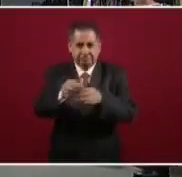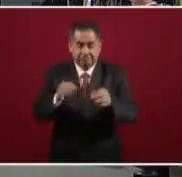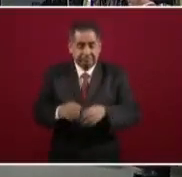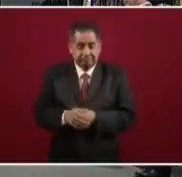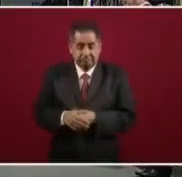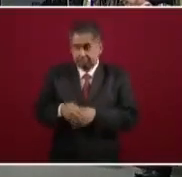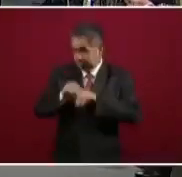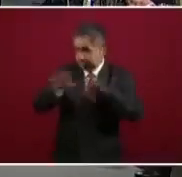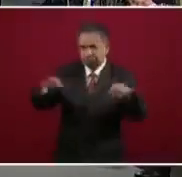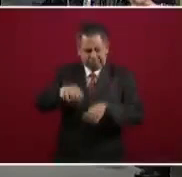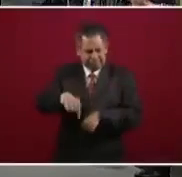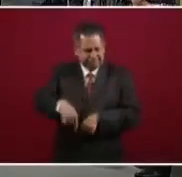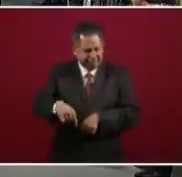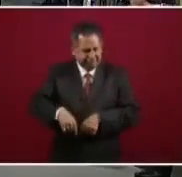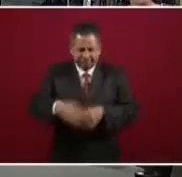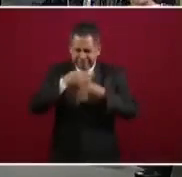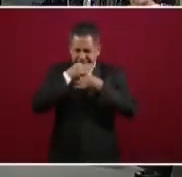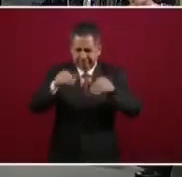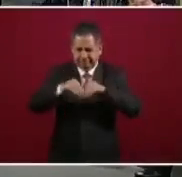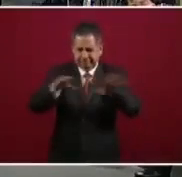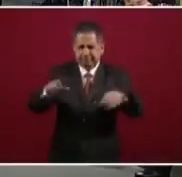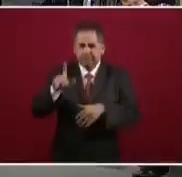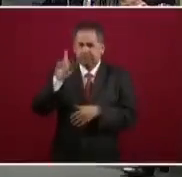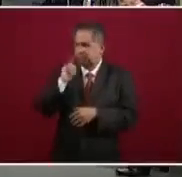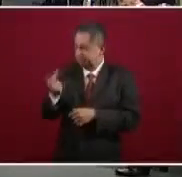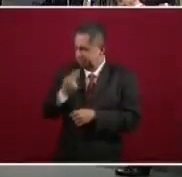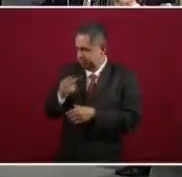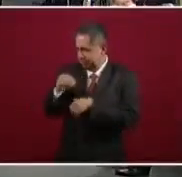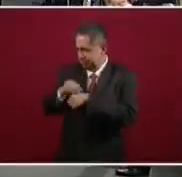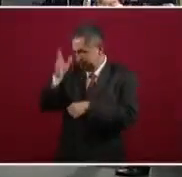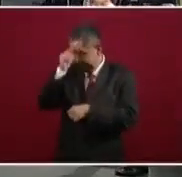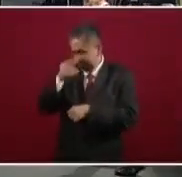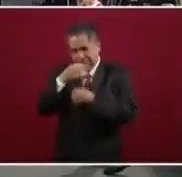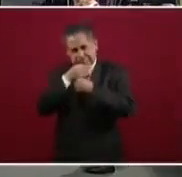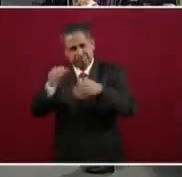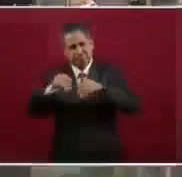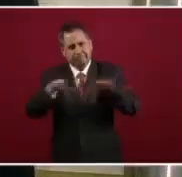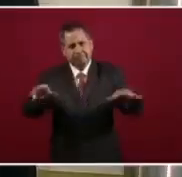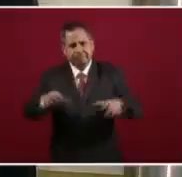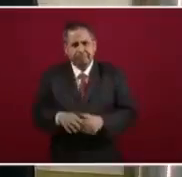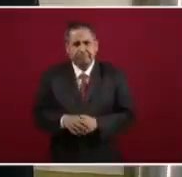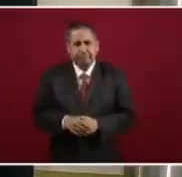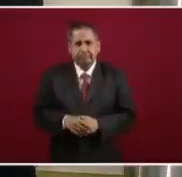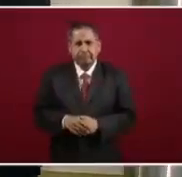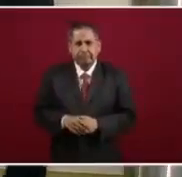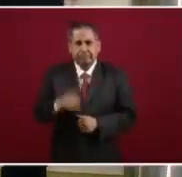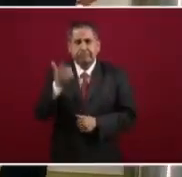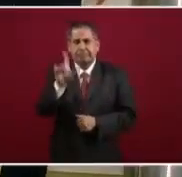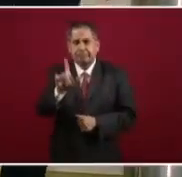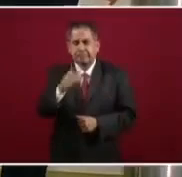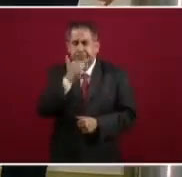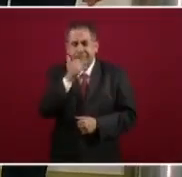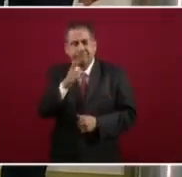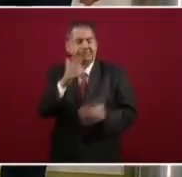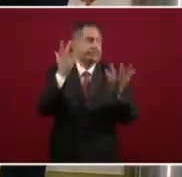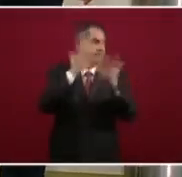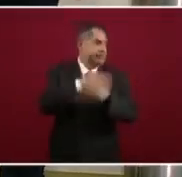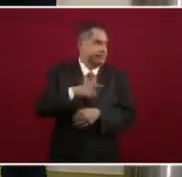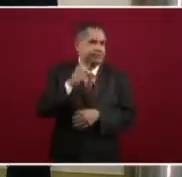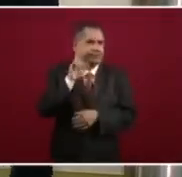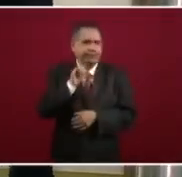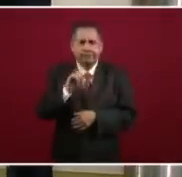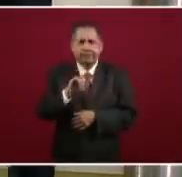públicos y aquí aquí mañana nos ponemos de acuerdo el lunes el lunes